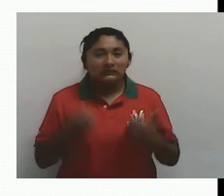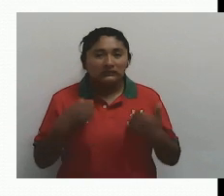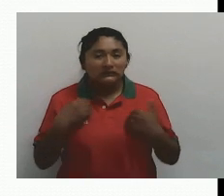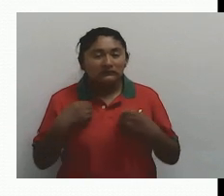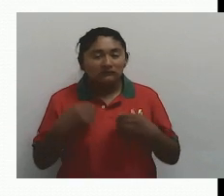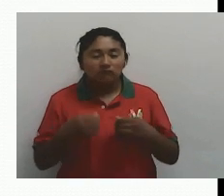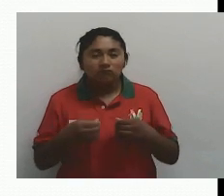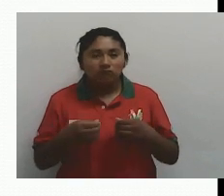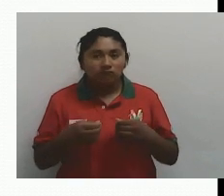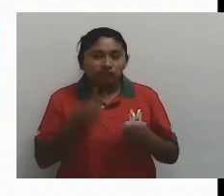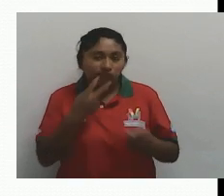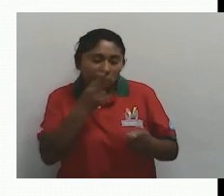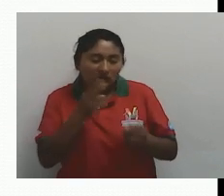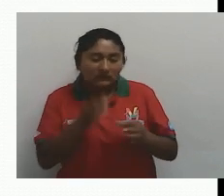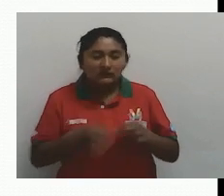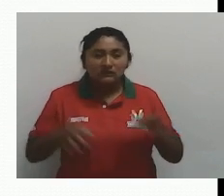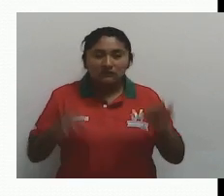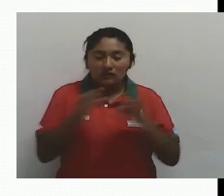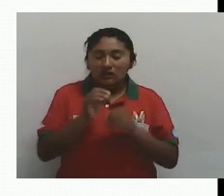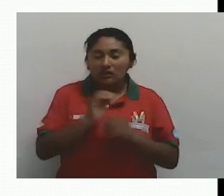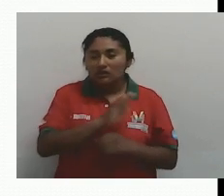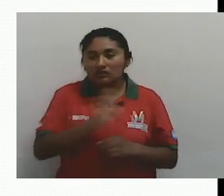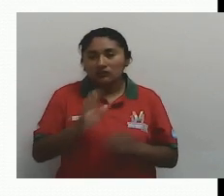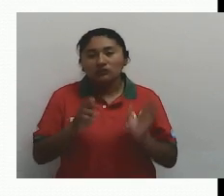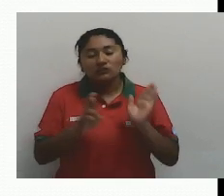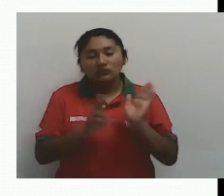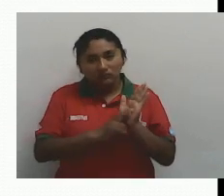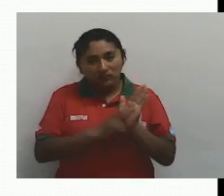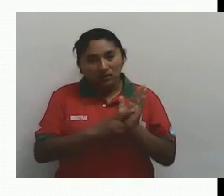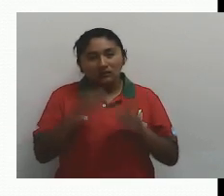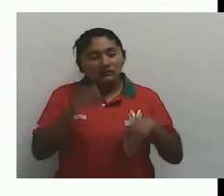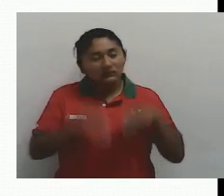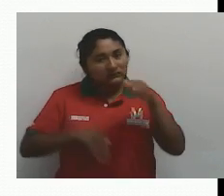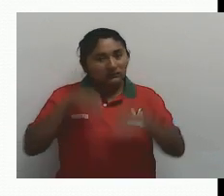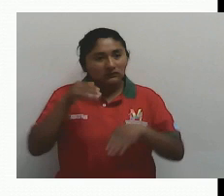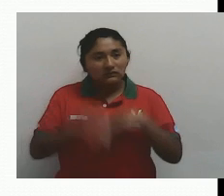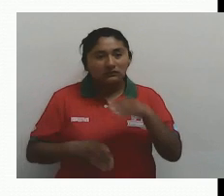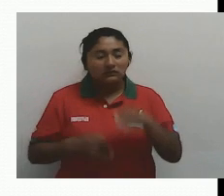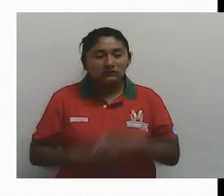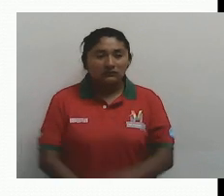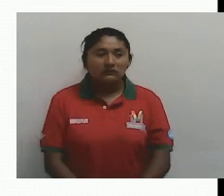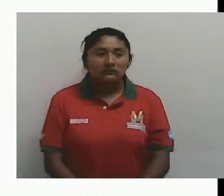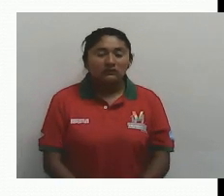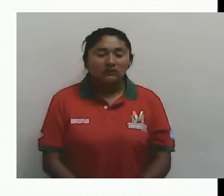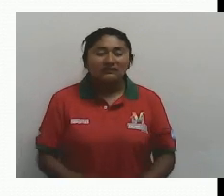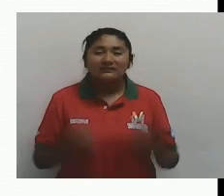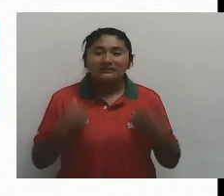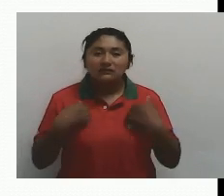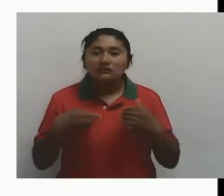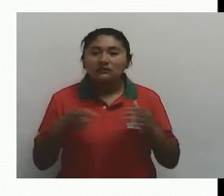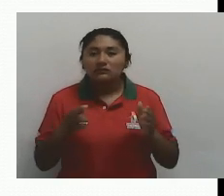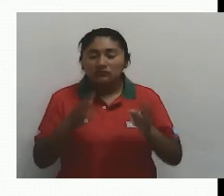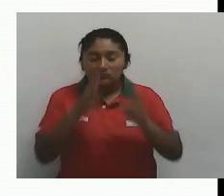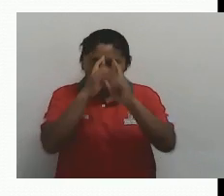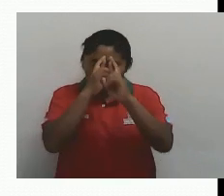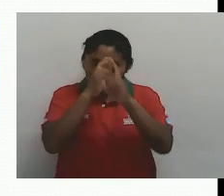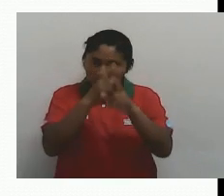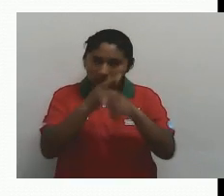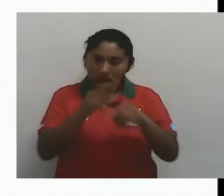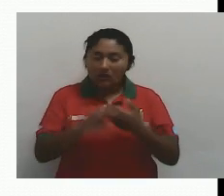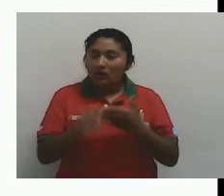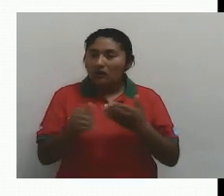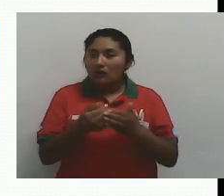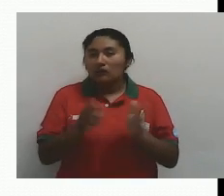reglas básicas, nuestro nadador no debería tener problemas. Al igual que en la prueba de libre, en